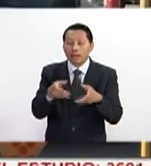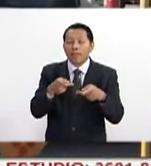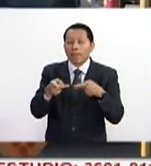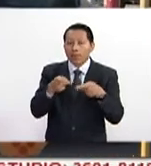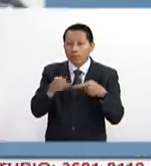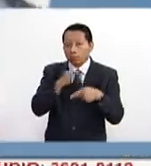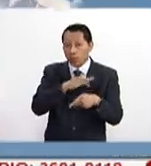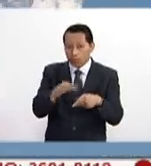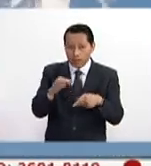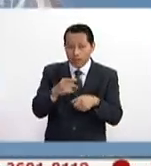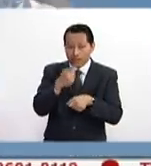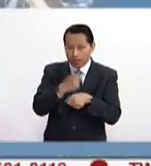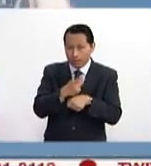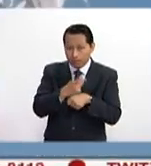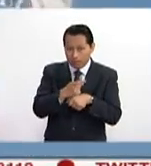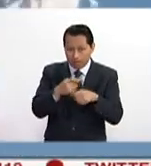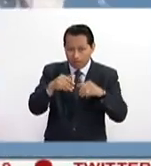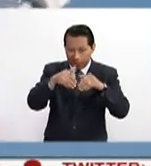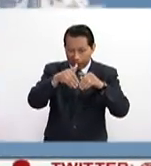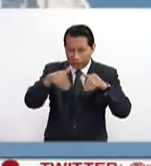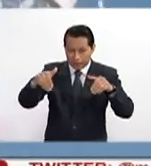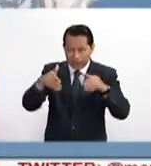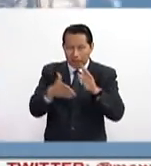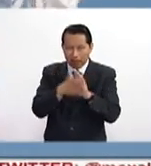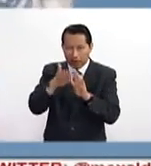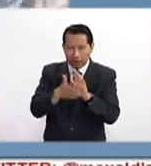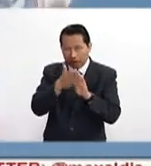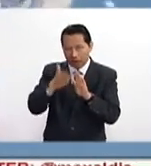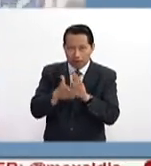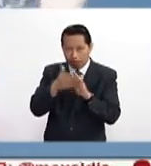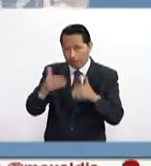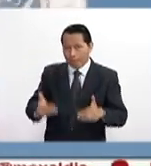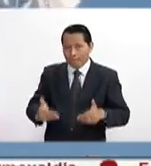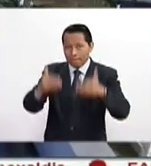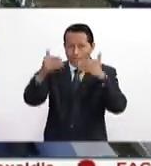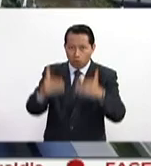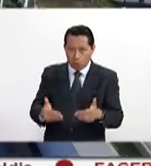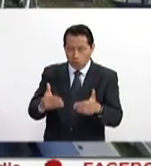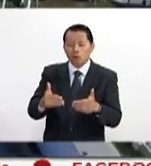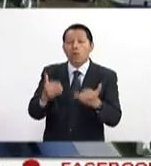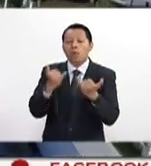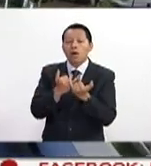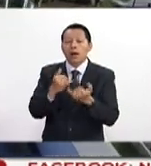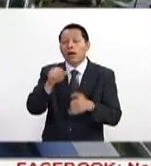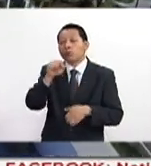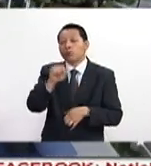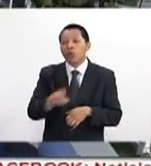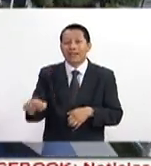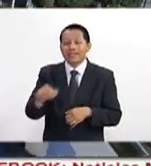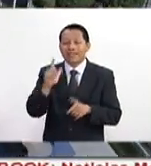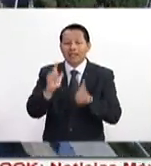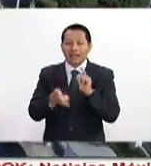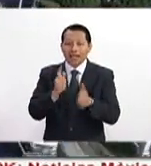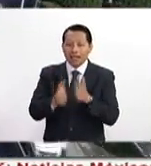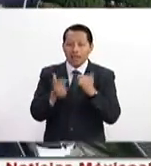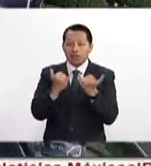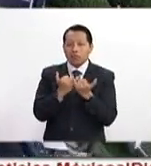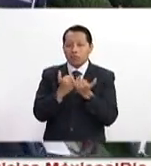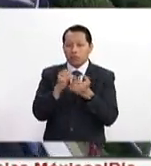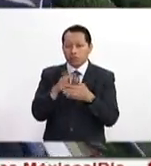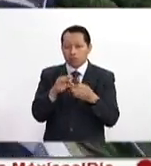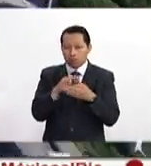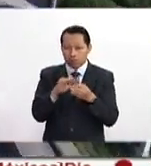para construir el primer tramo del famoso muro fronterizo en un área del sureste de Texas. De acuerdo con el